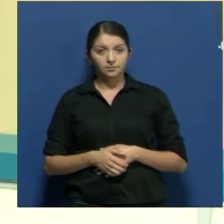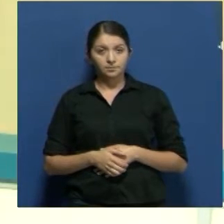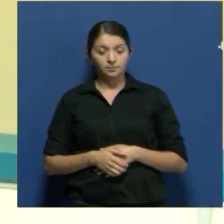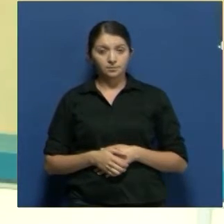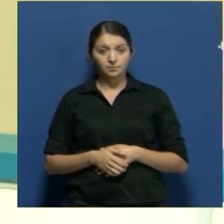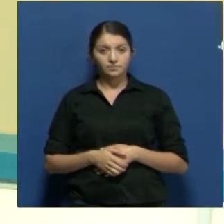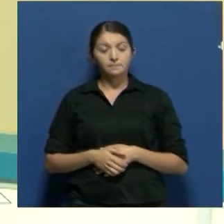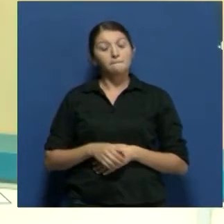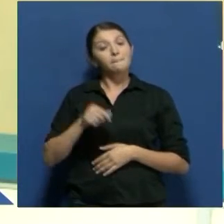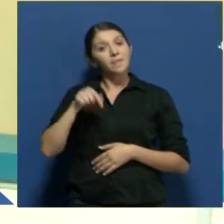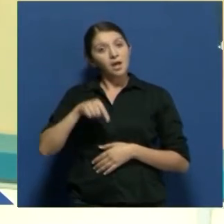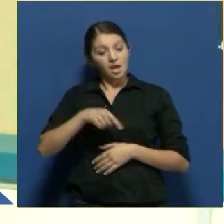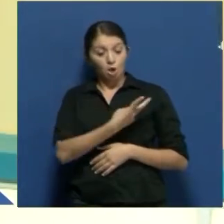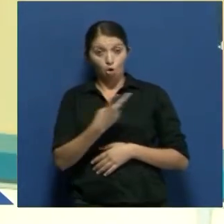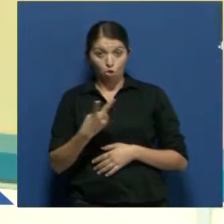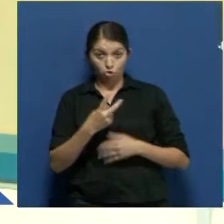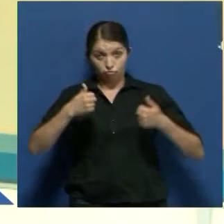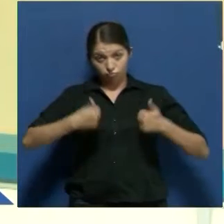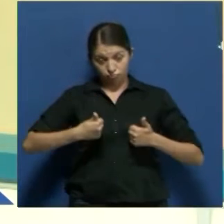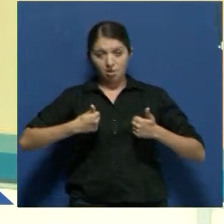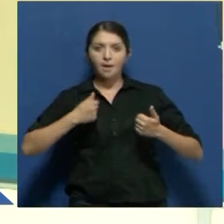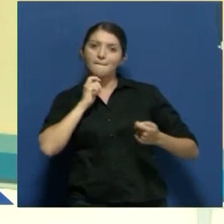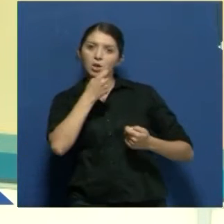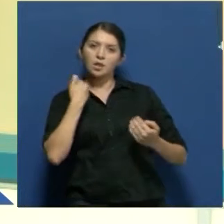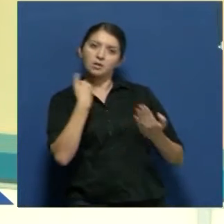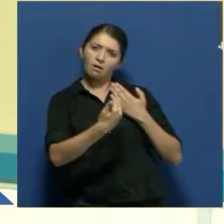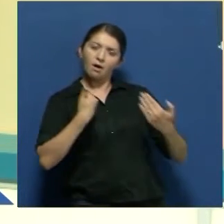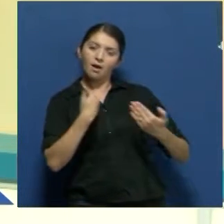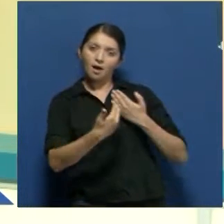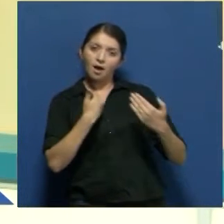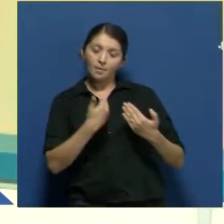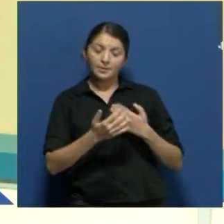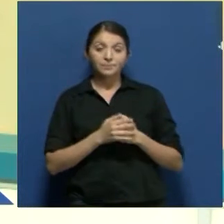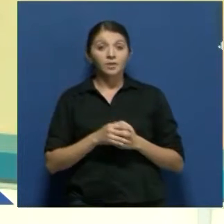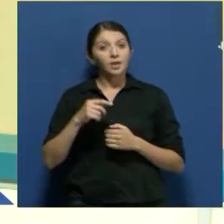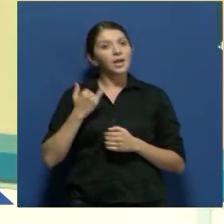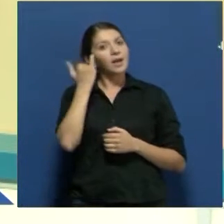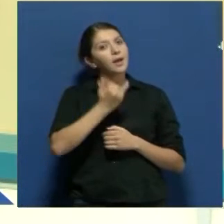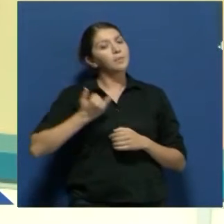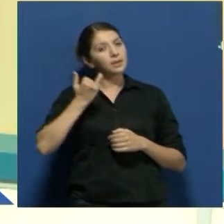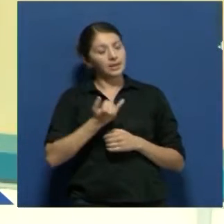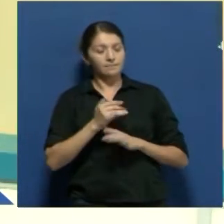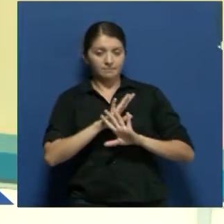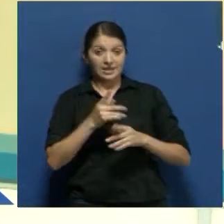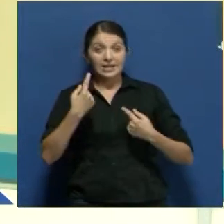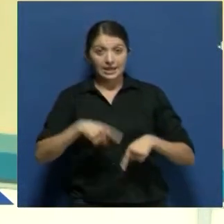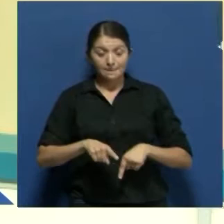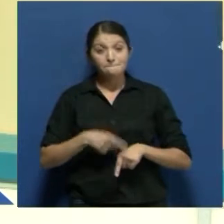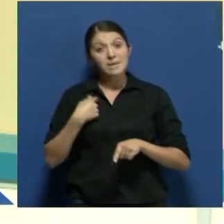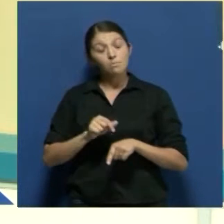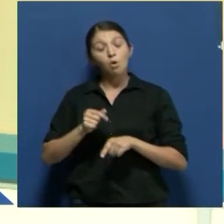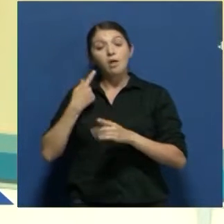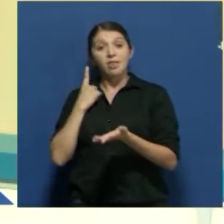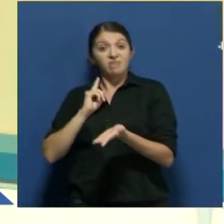Lo que hace Alconada Mono ahí, explicándole a Juan Micheli, a su colega en la redacción de La Nación, es concretamente decir: miren, el dictamen de